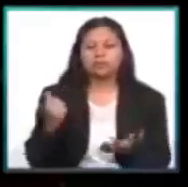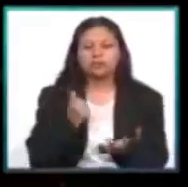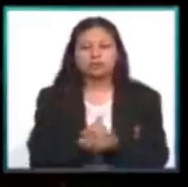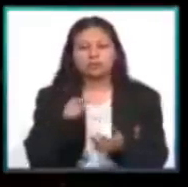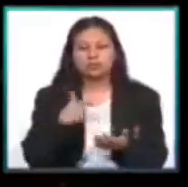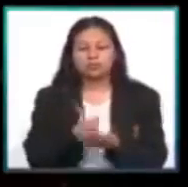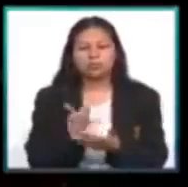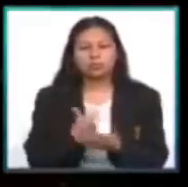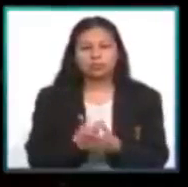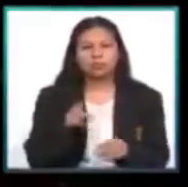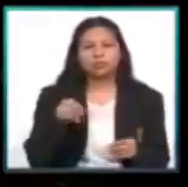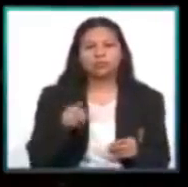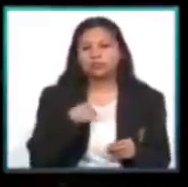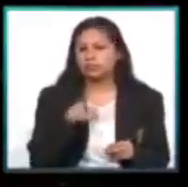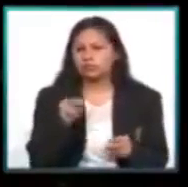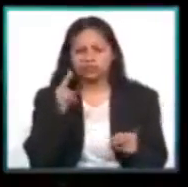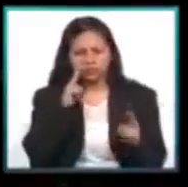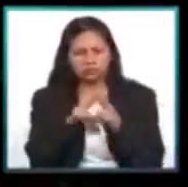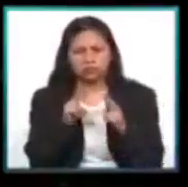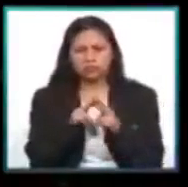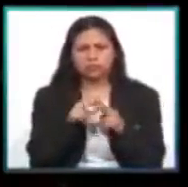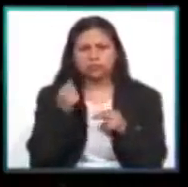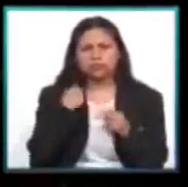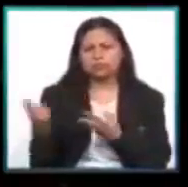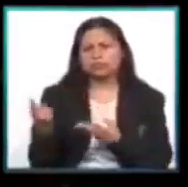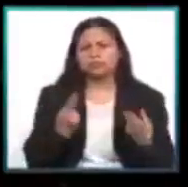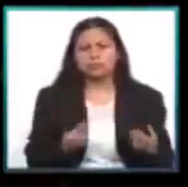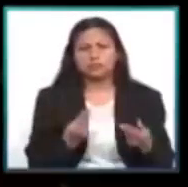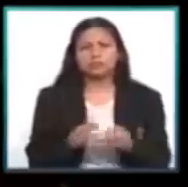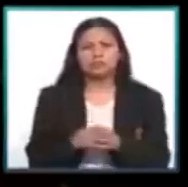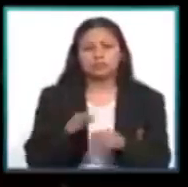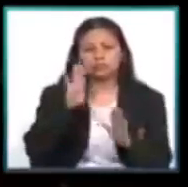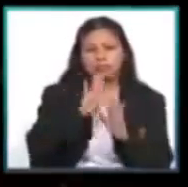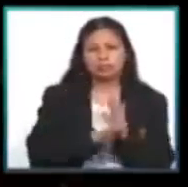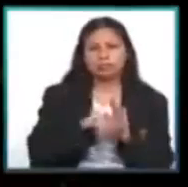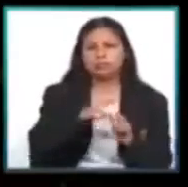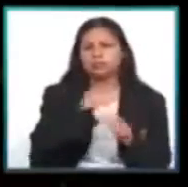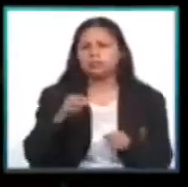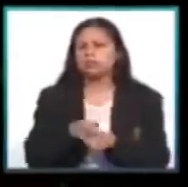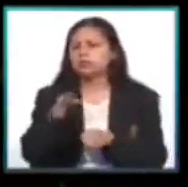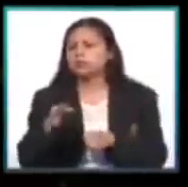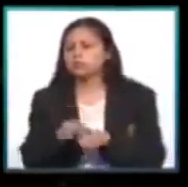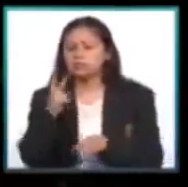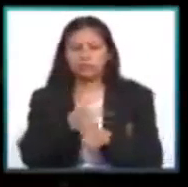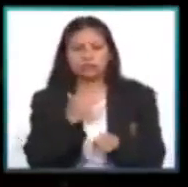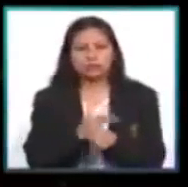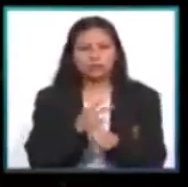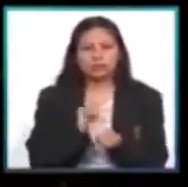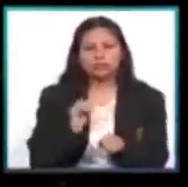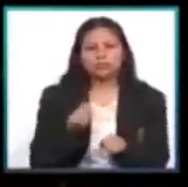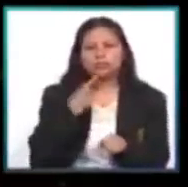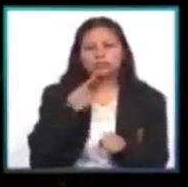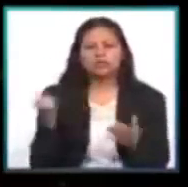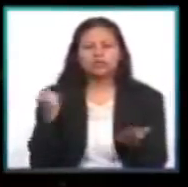este presupuesto, que si yo no lo conozco, porque apenas recibí el dictamen, menos va a saber la población guatemalteca qué es lo que se